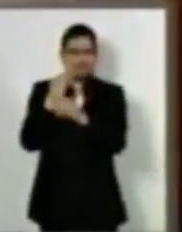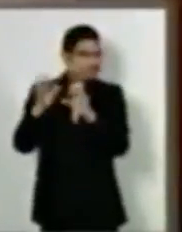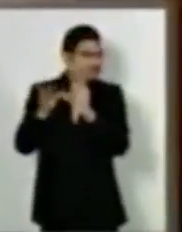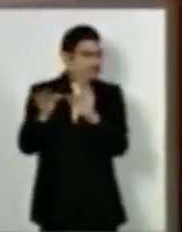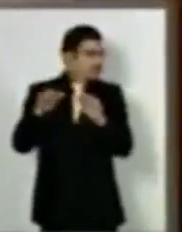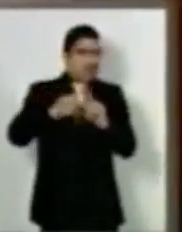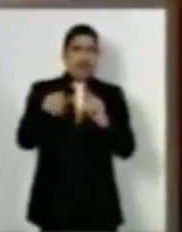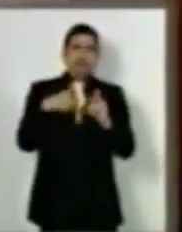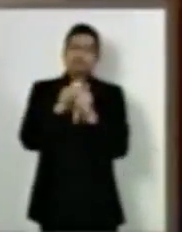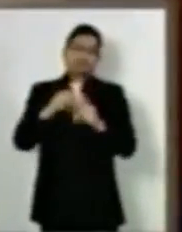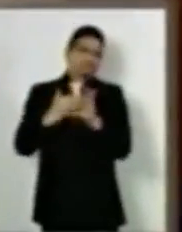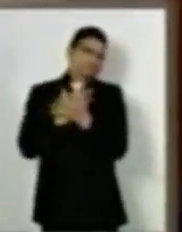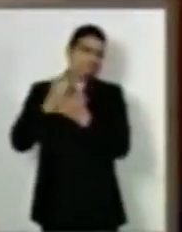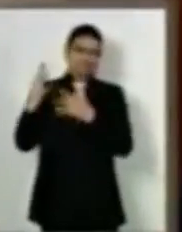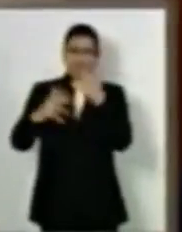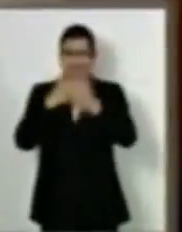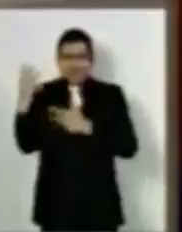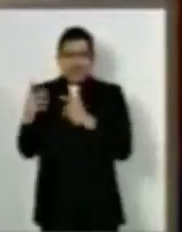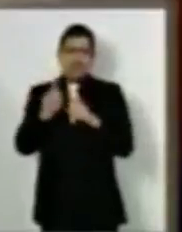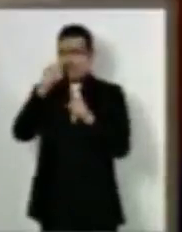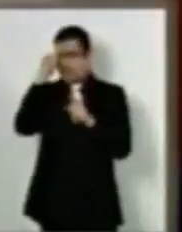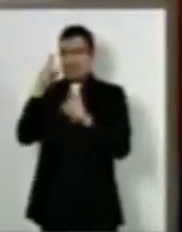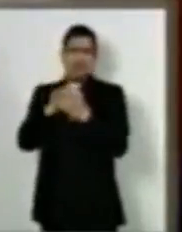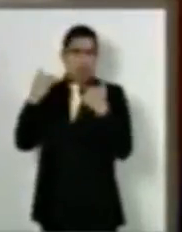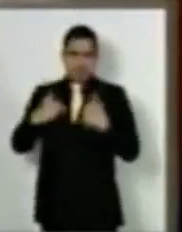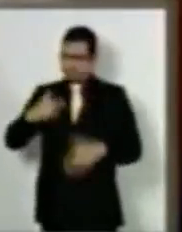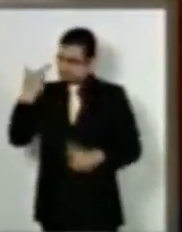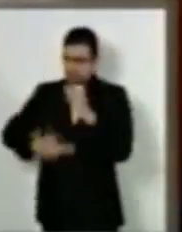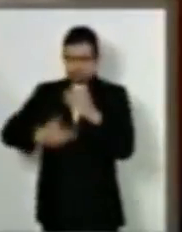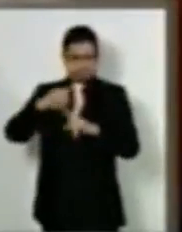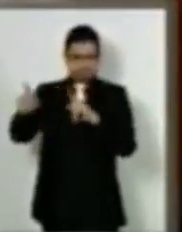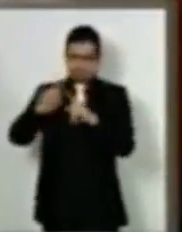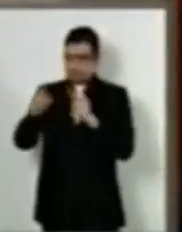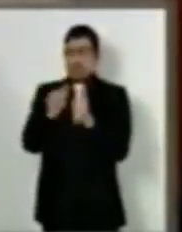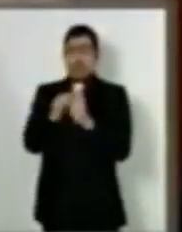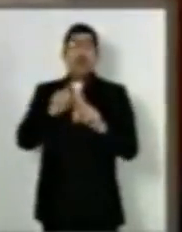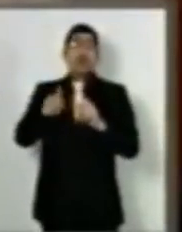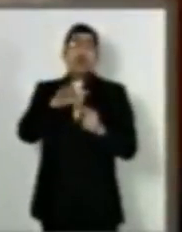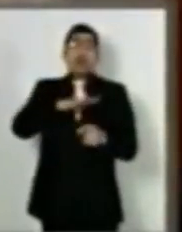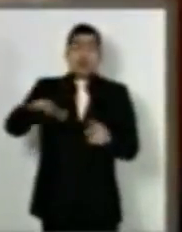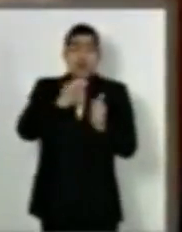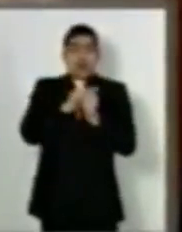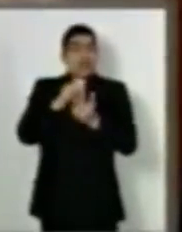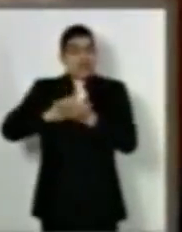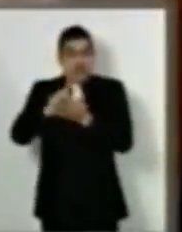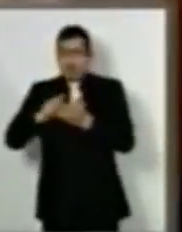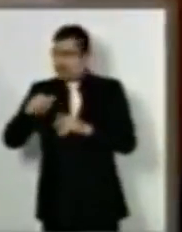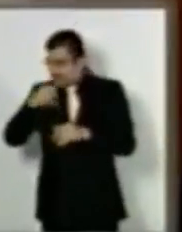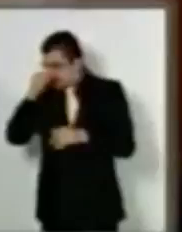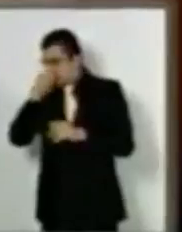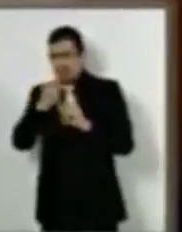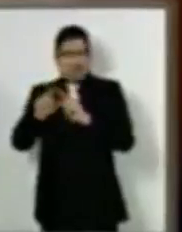de la violencia, violación a los derechos humanos, el consumo de drogas entre los